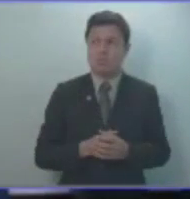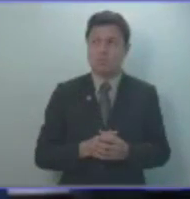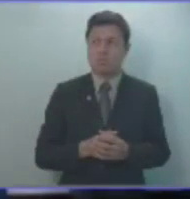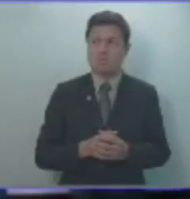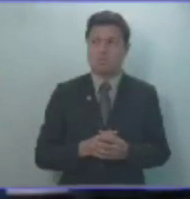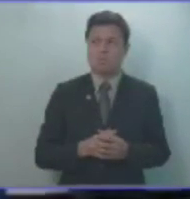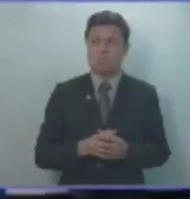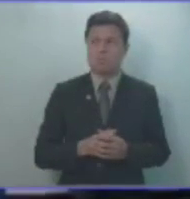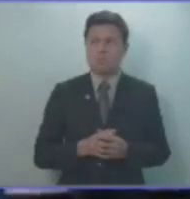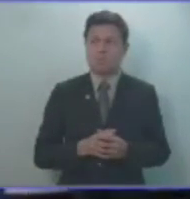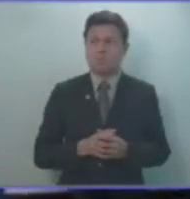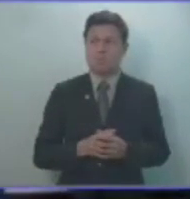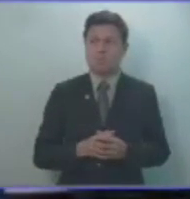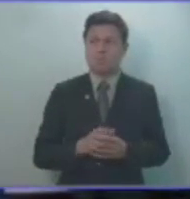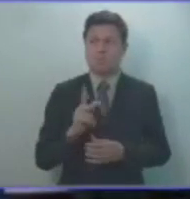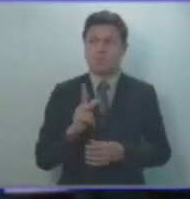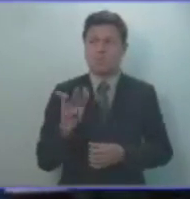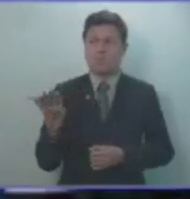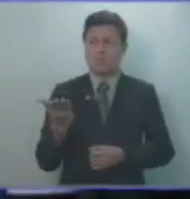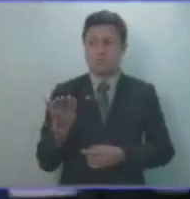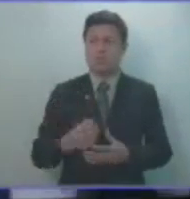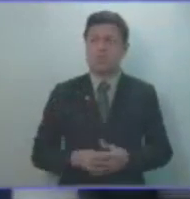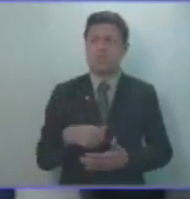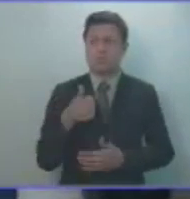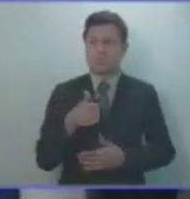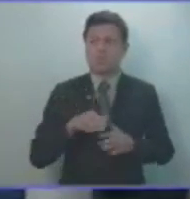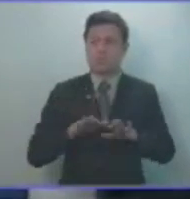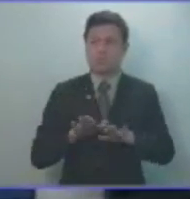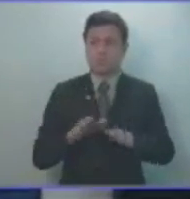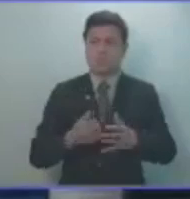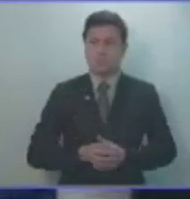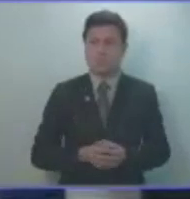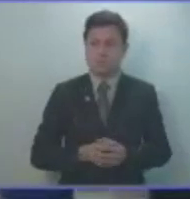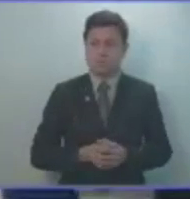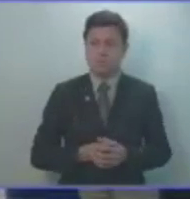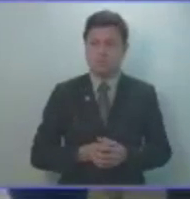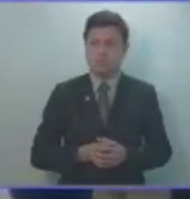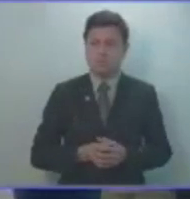retira? Ok, se retira, muy bien.